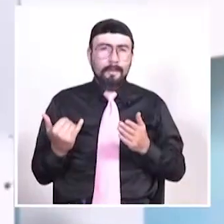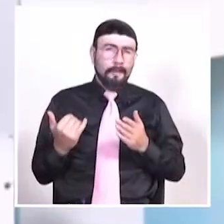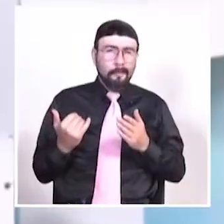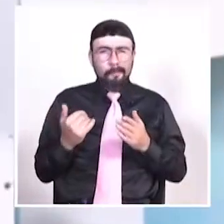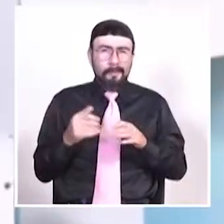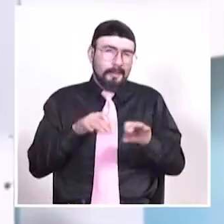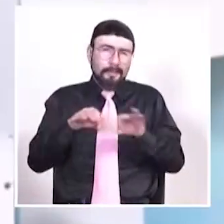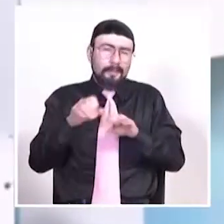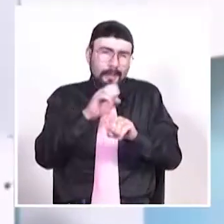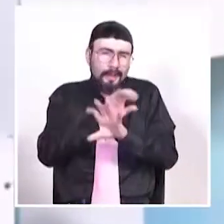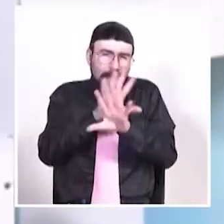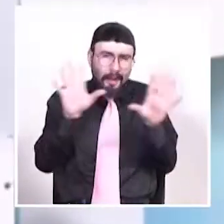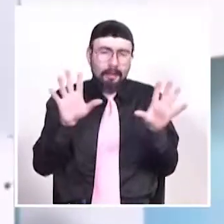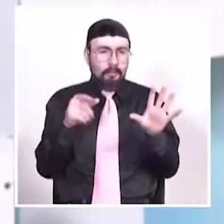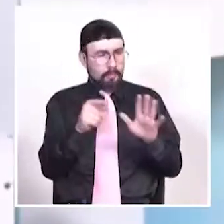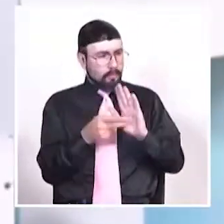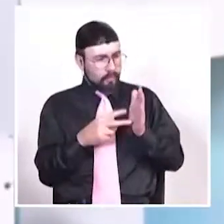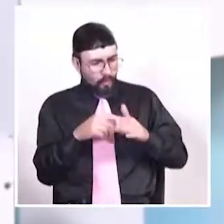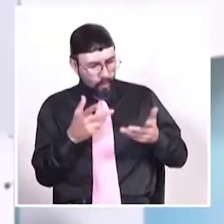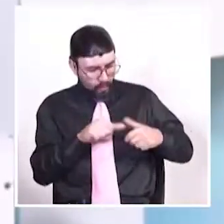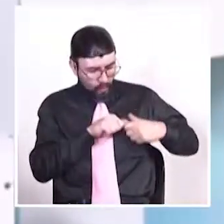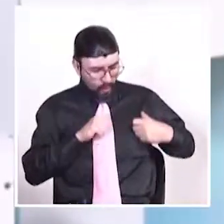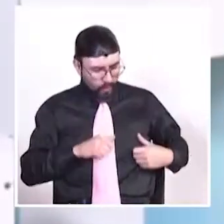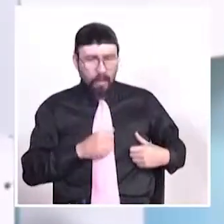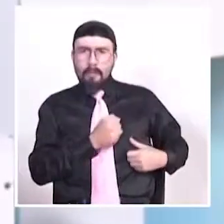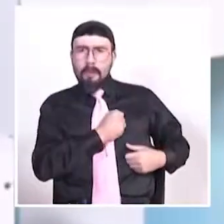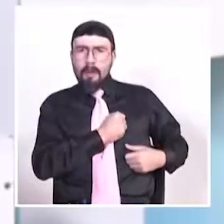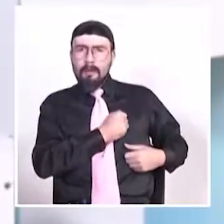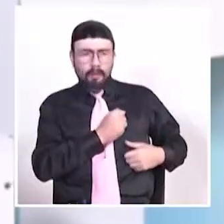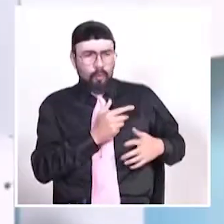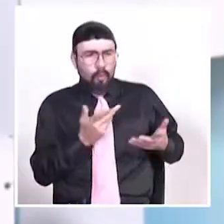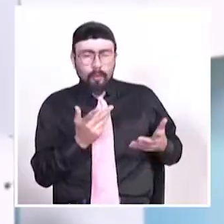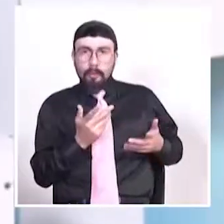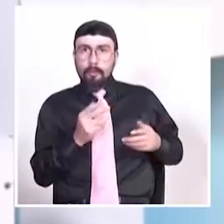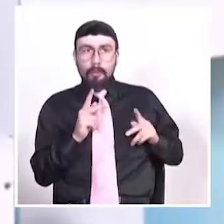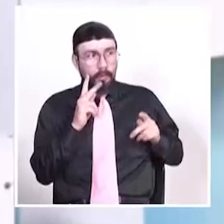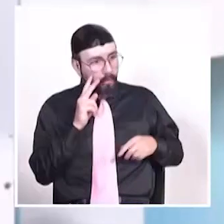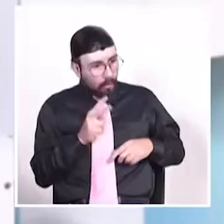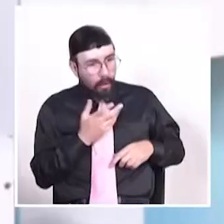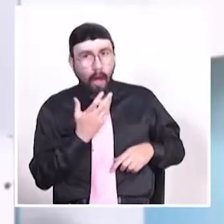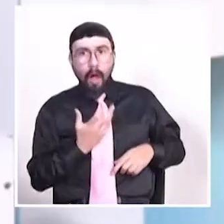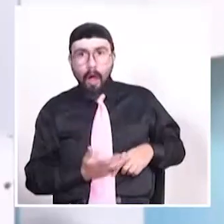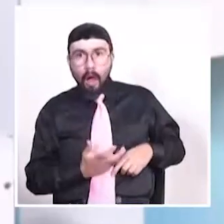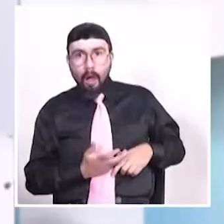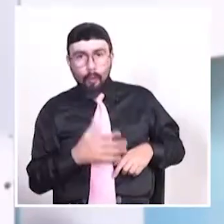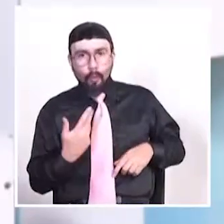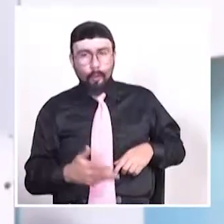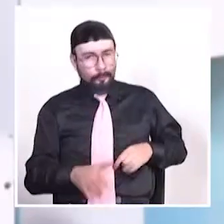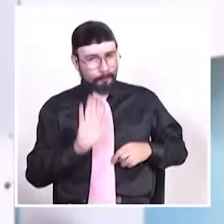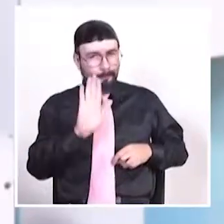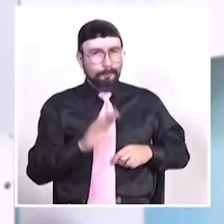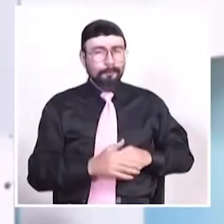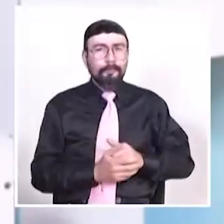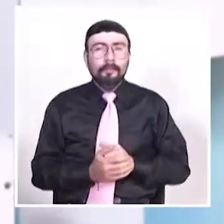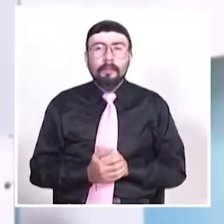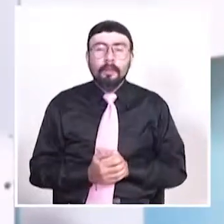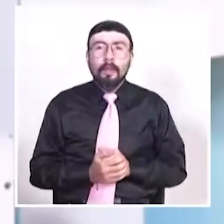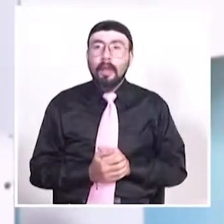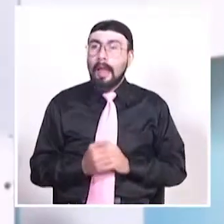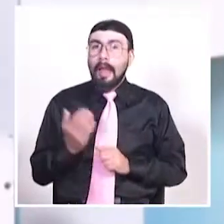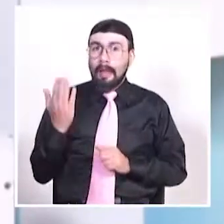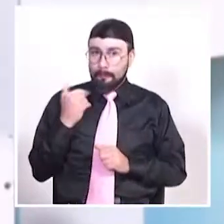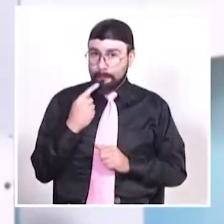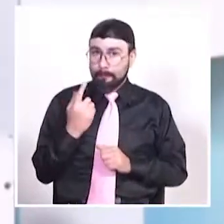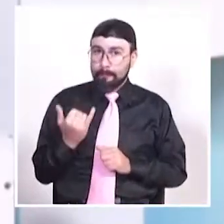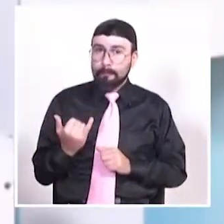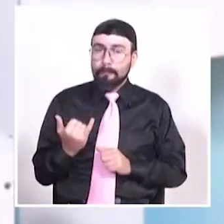menuda, el corazón, para que la teleaudiencia se maraville frente a eso. Nos decía que